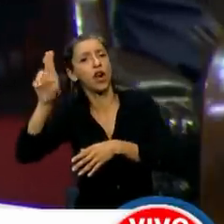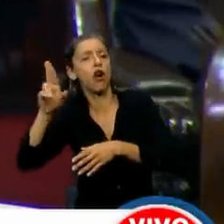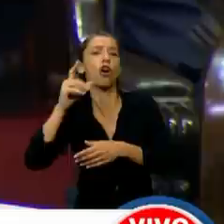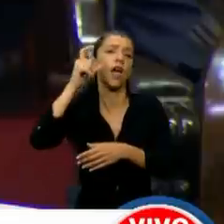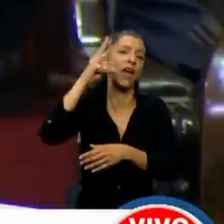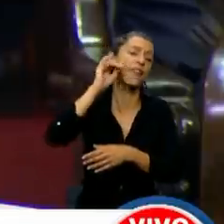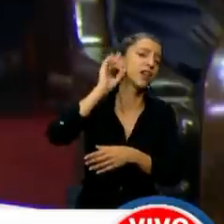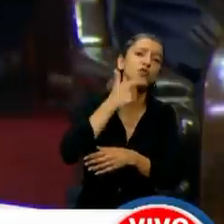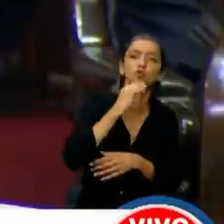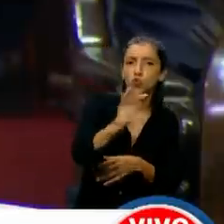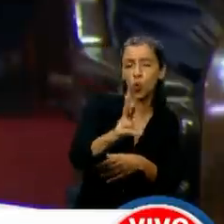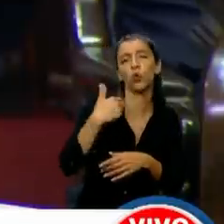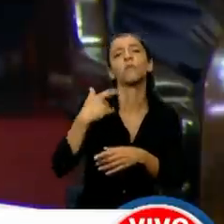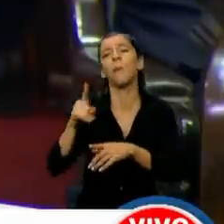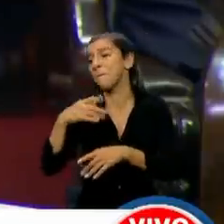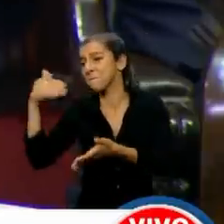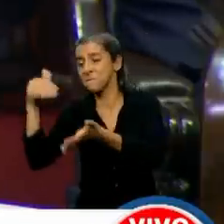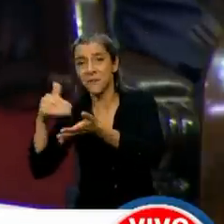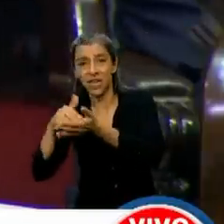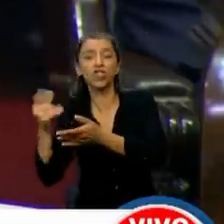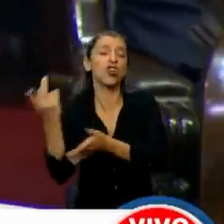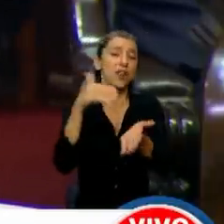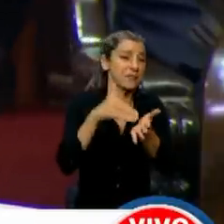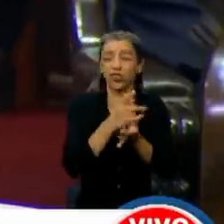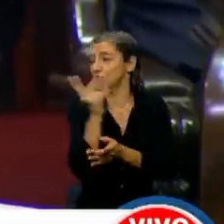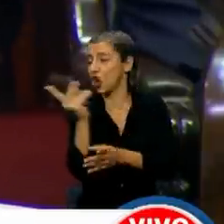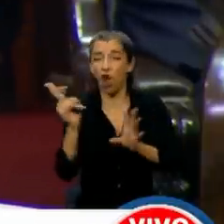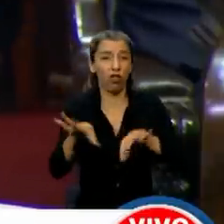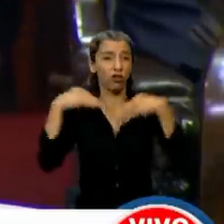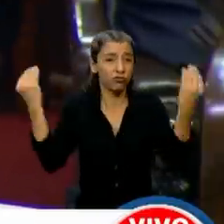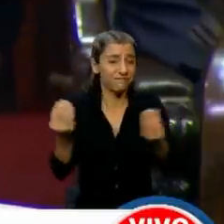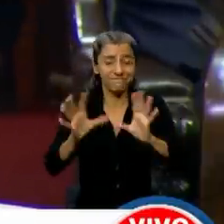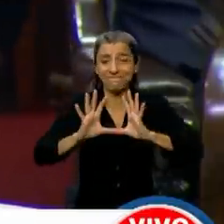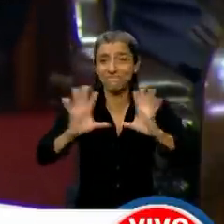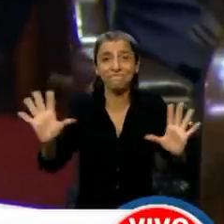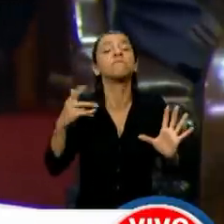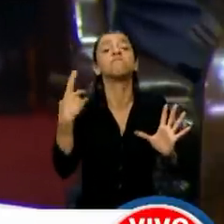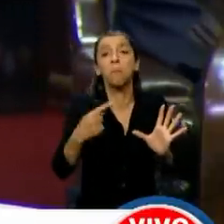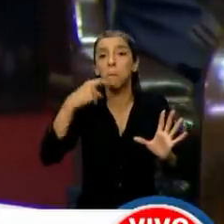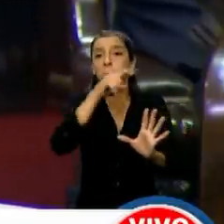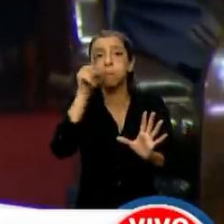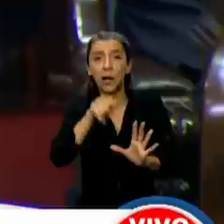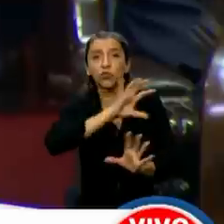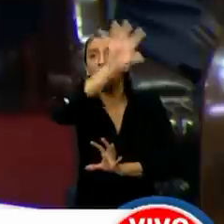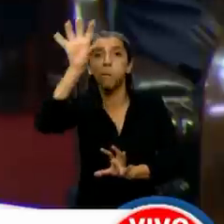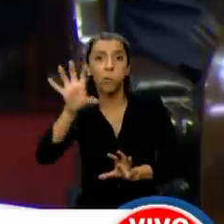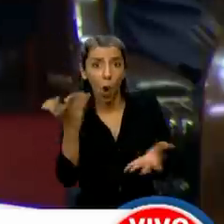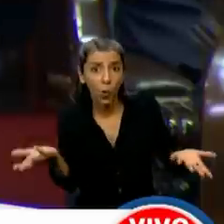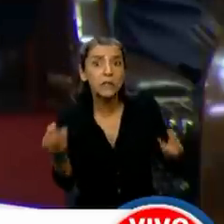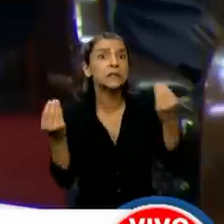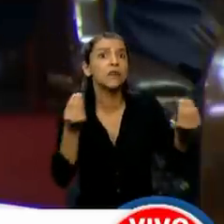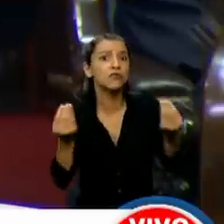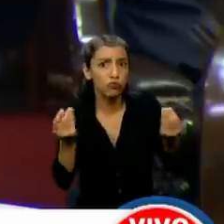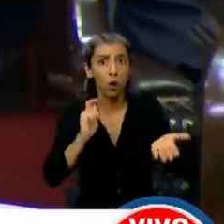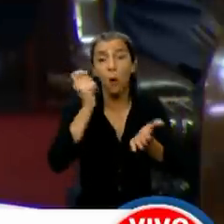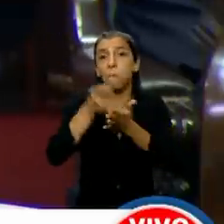36 mil 221 millones y edesur con 43 mil 25 millones el interior del país le sigue financiando se